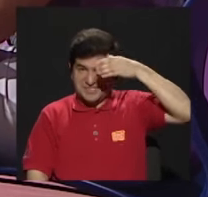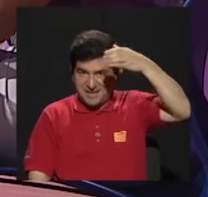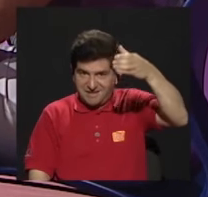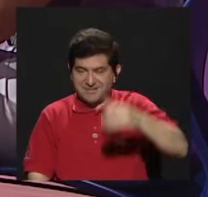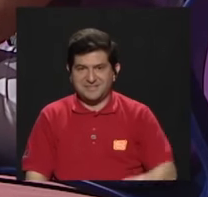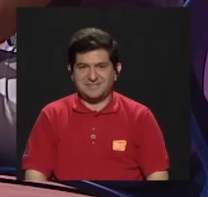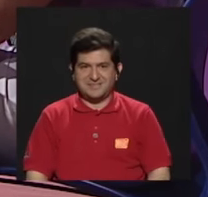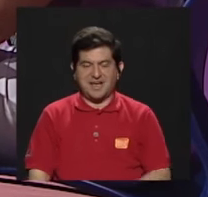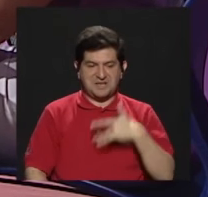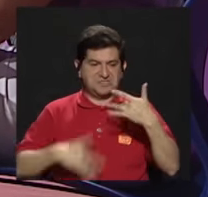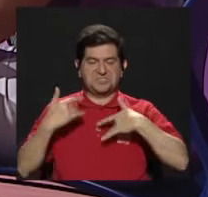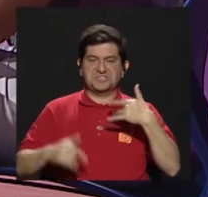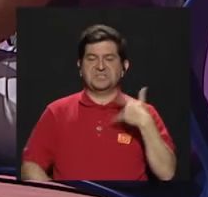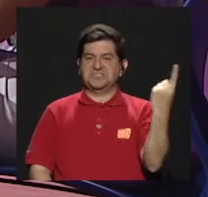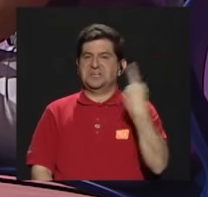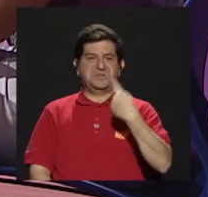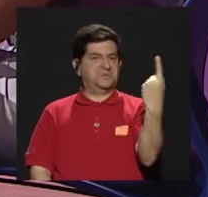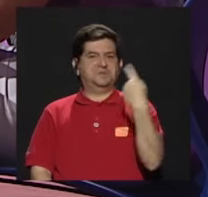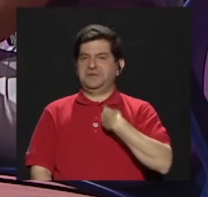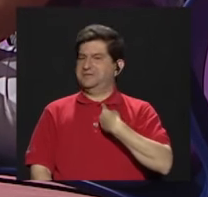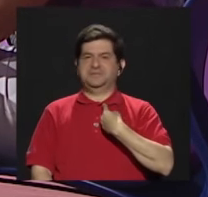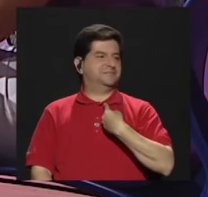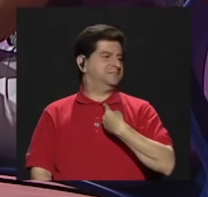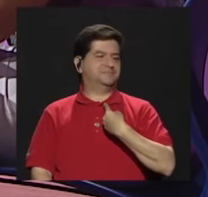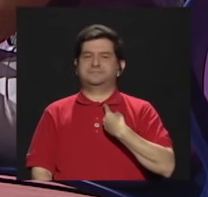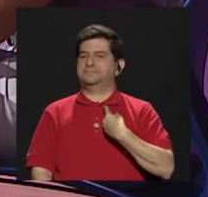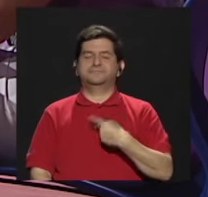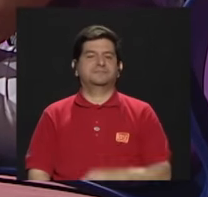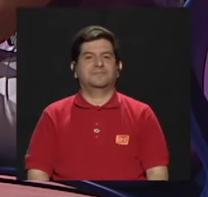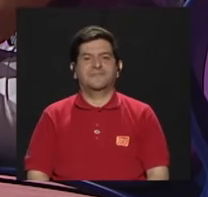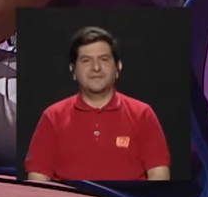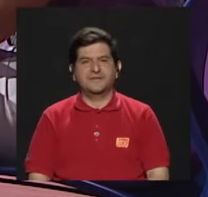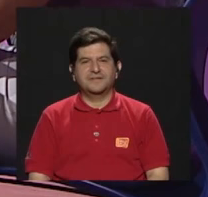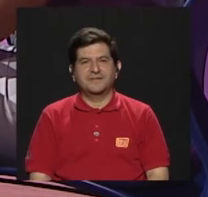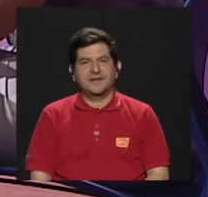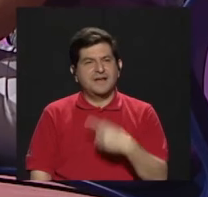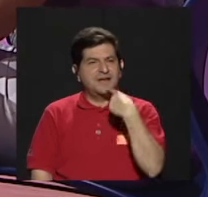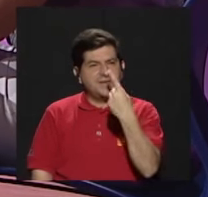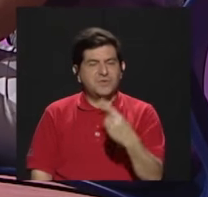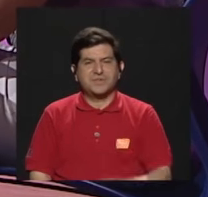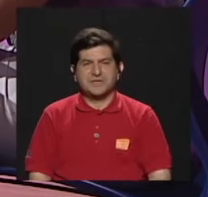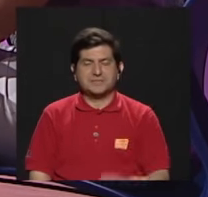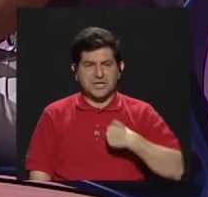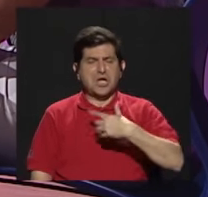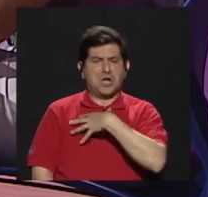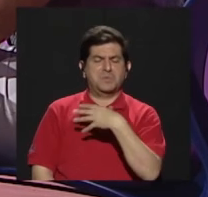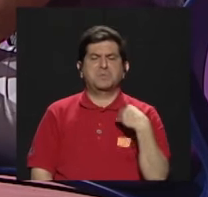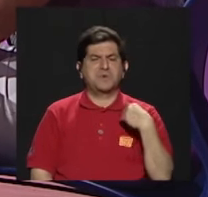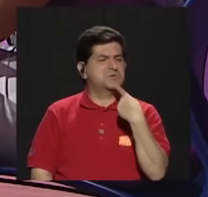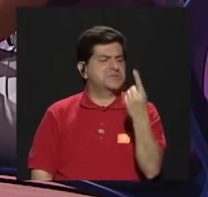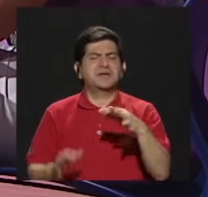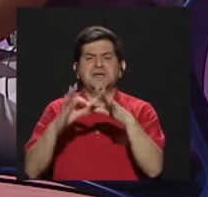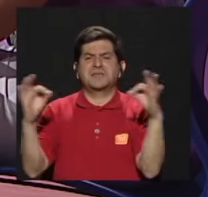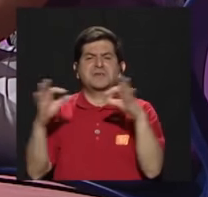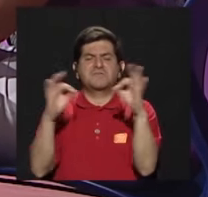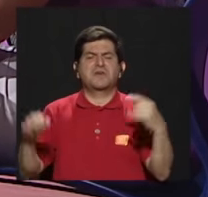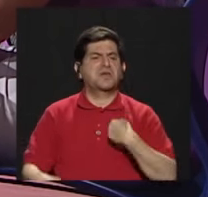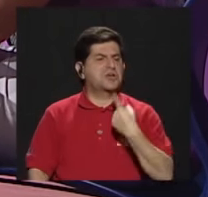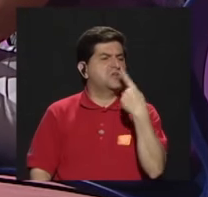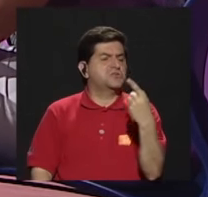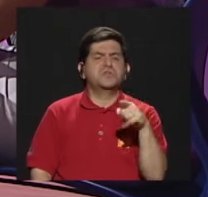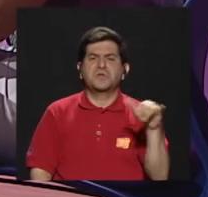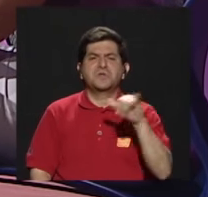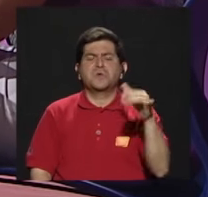nos vamos a ver amenazados. ¿No? Y por eso cuando ellos dicen, es que a mí me gusta que me piropeen, porque yo no puedo piropear a